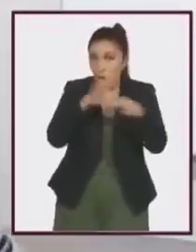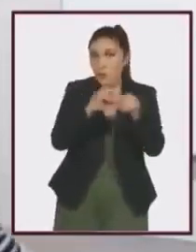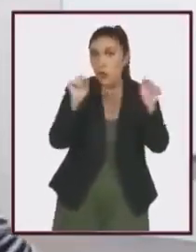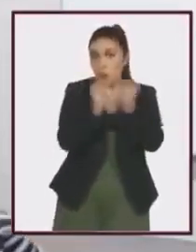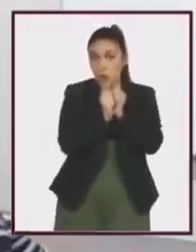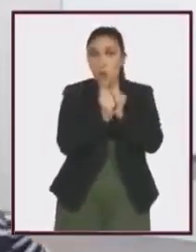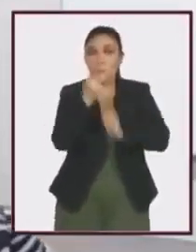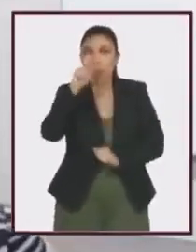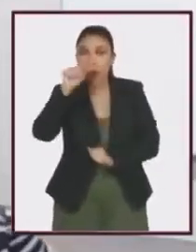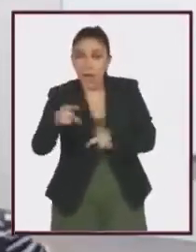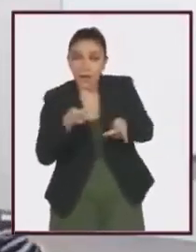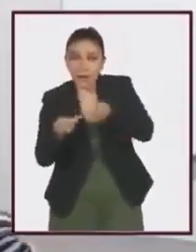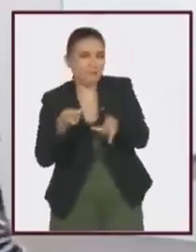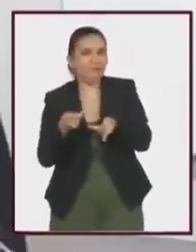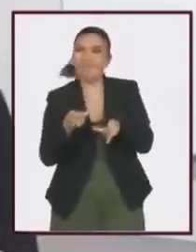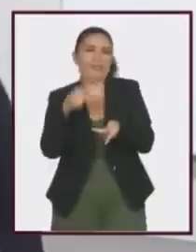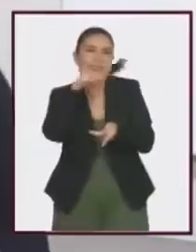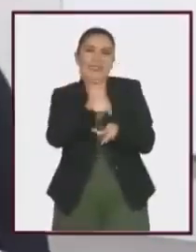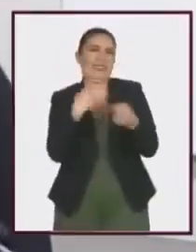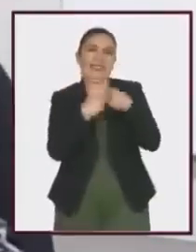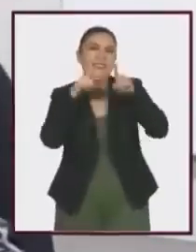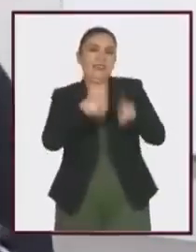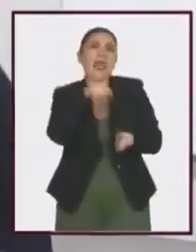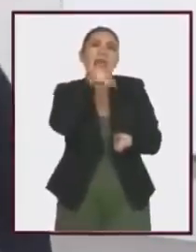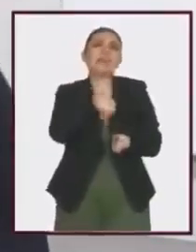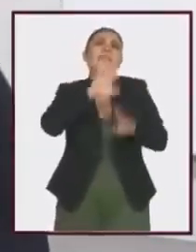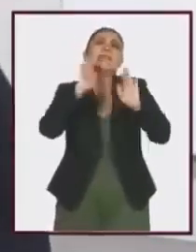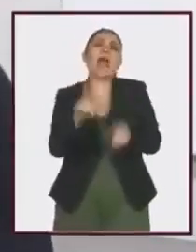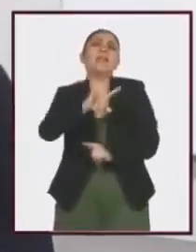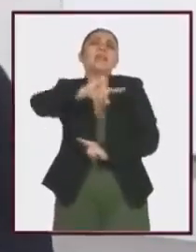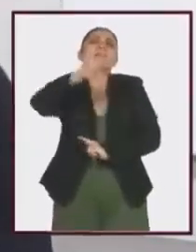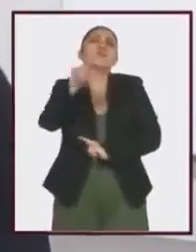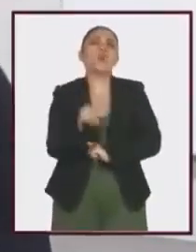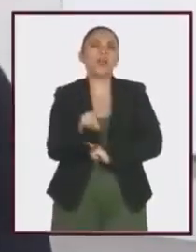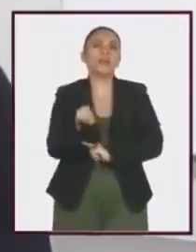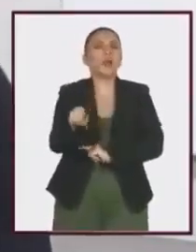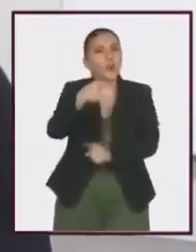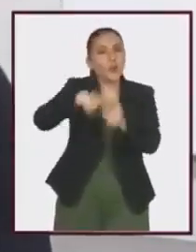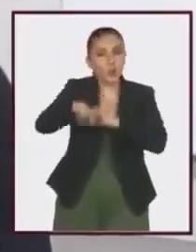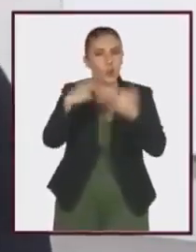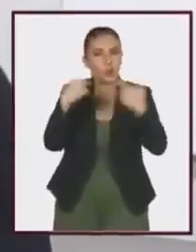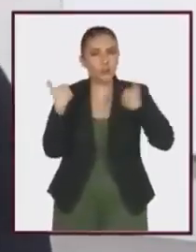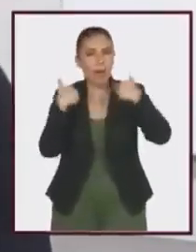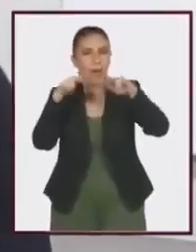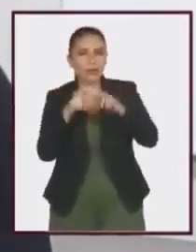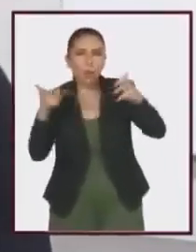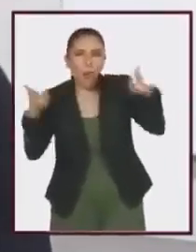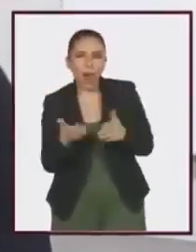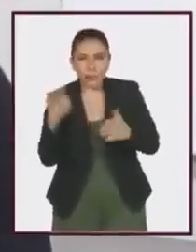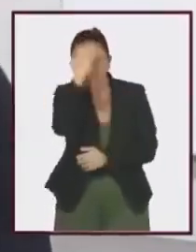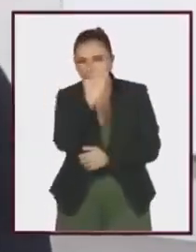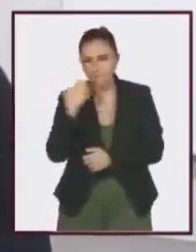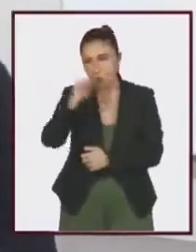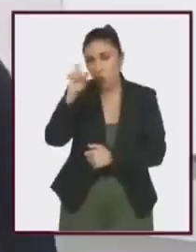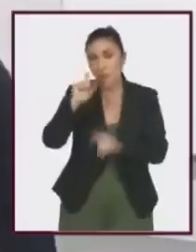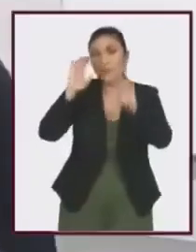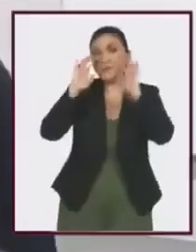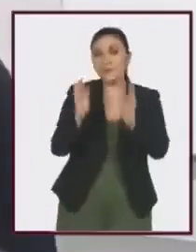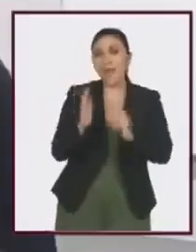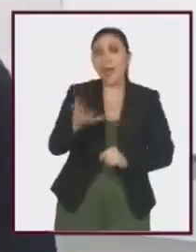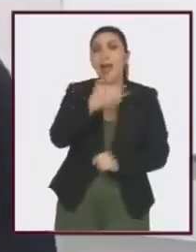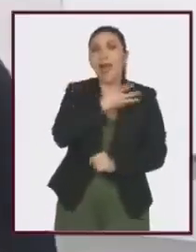planeación didáctica. Eso es algo que posteriormente haremos los maestros una vez que ya